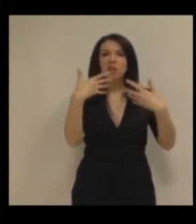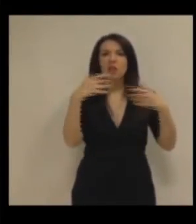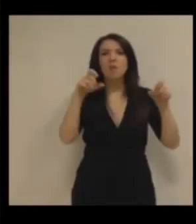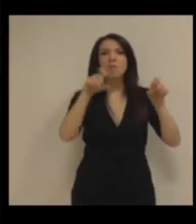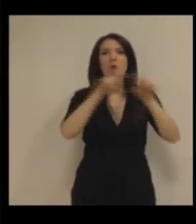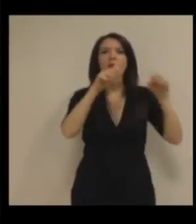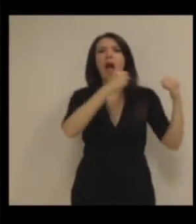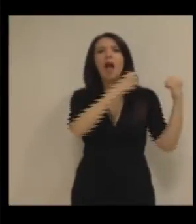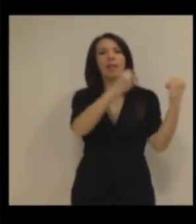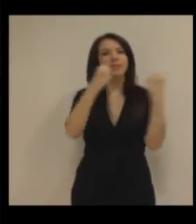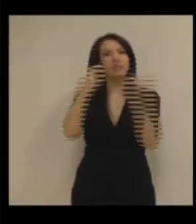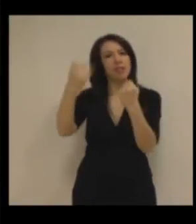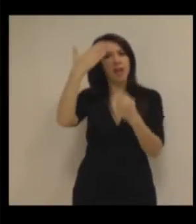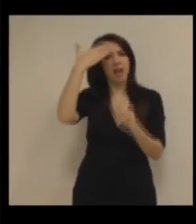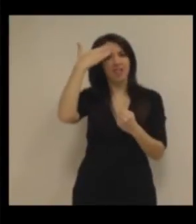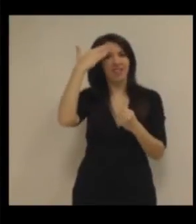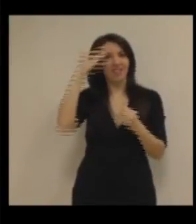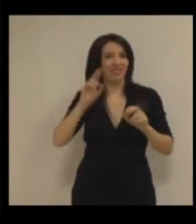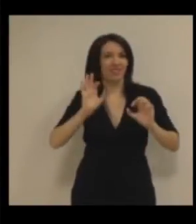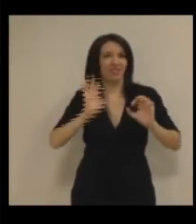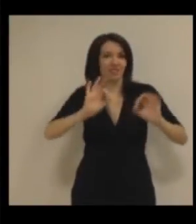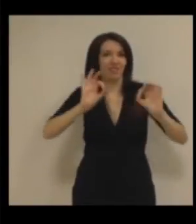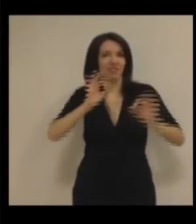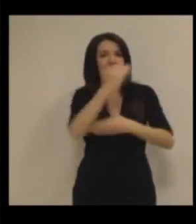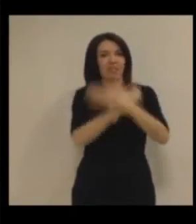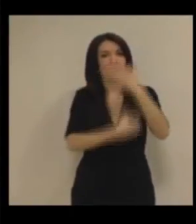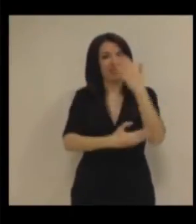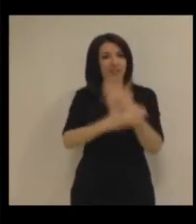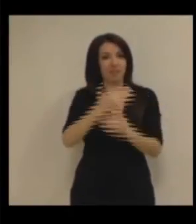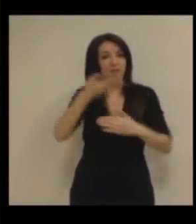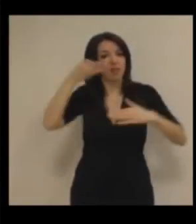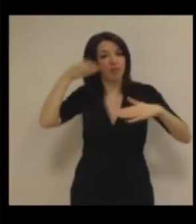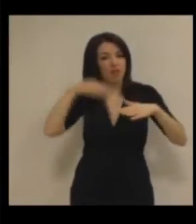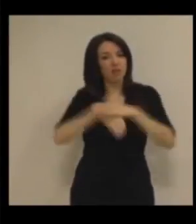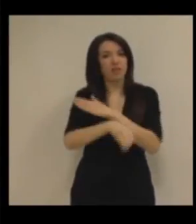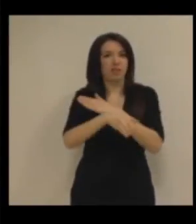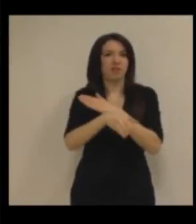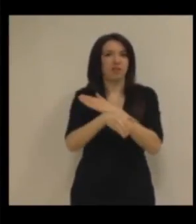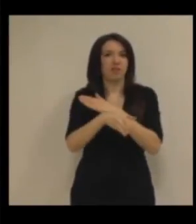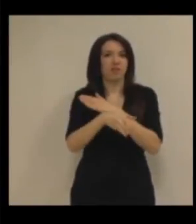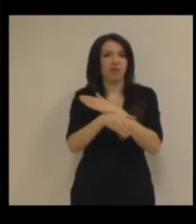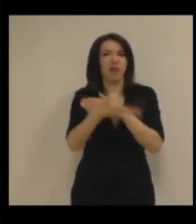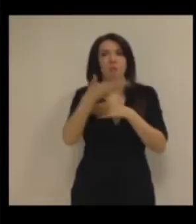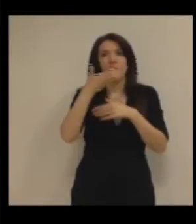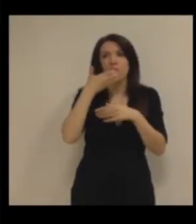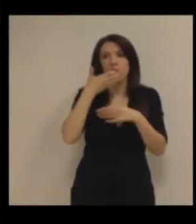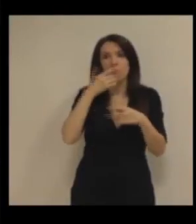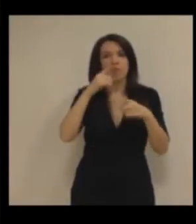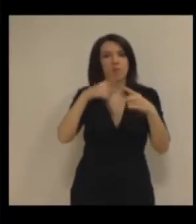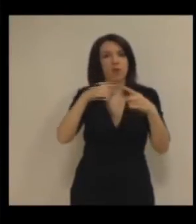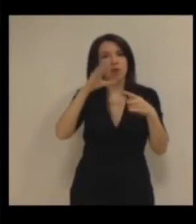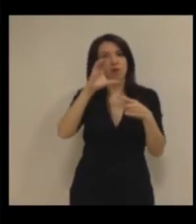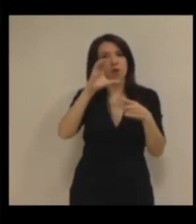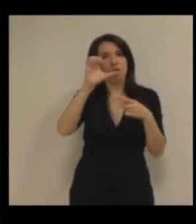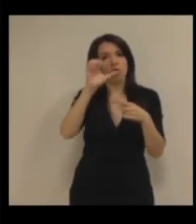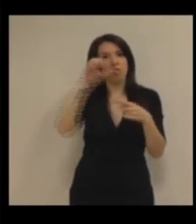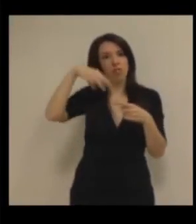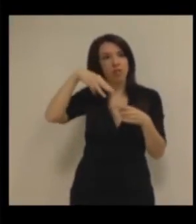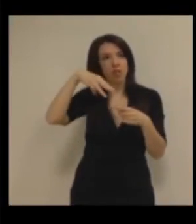entidades principales en el ámbito de la discapacidad y la accesibilidad, entre ellos CENTAC.